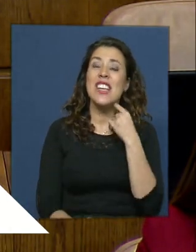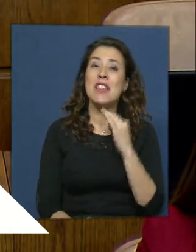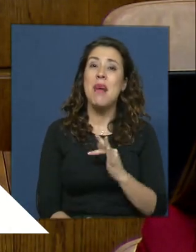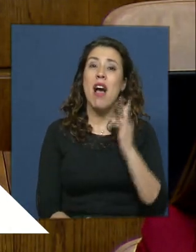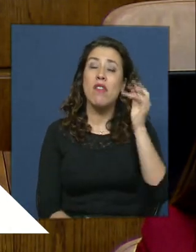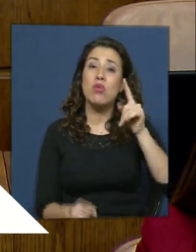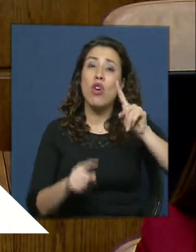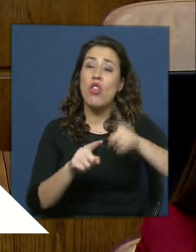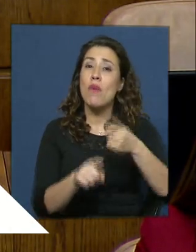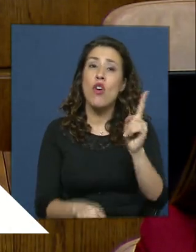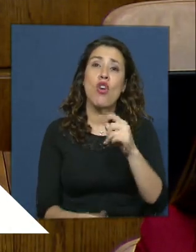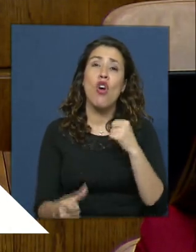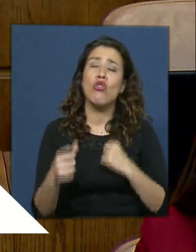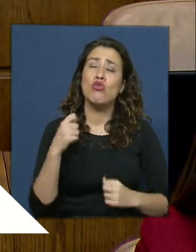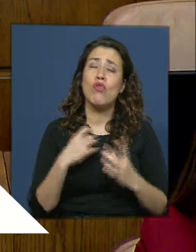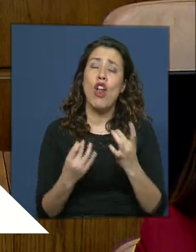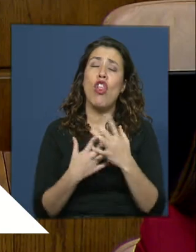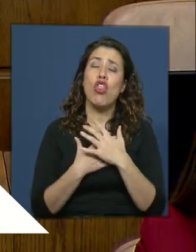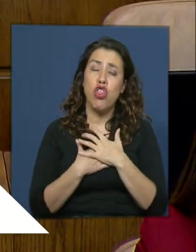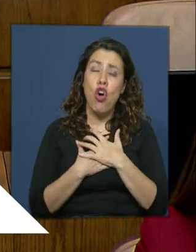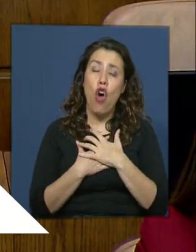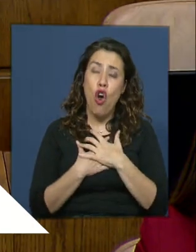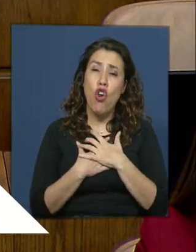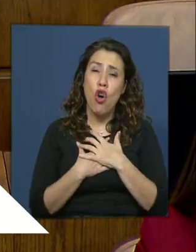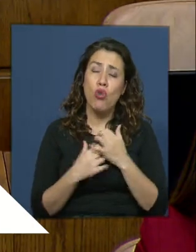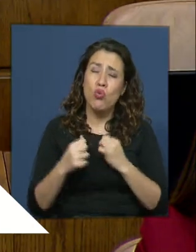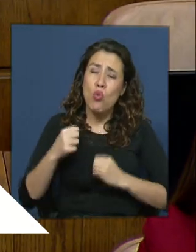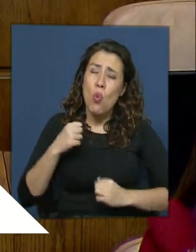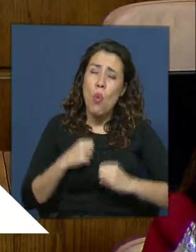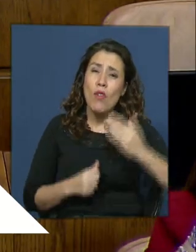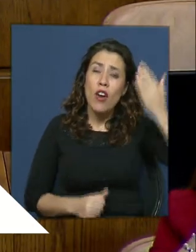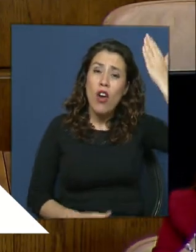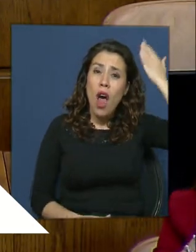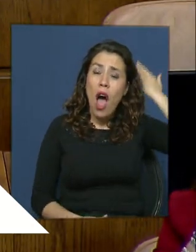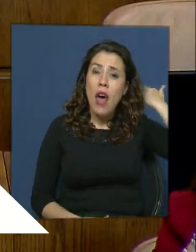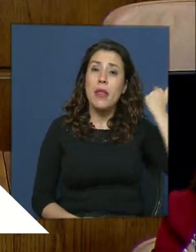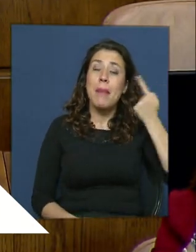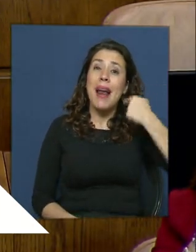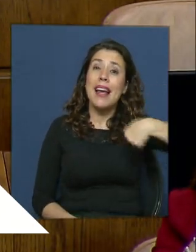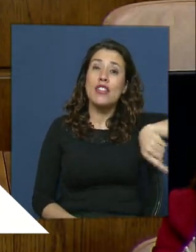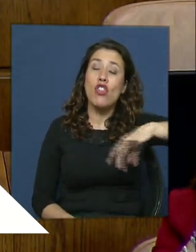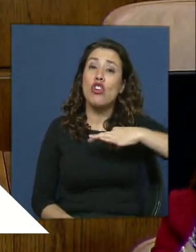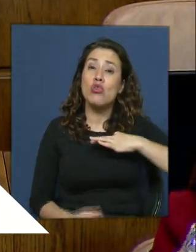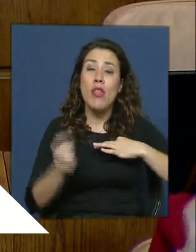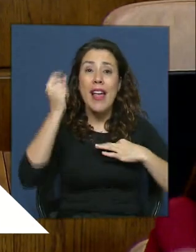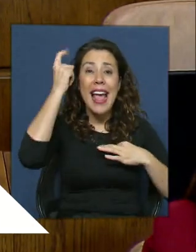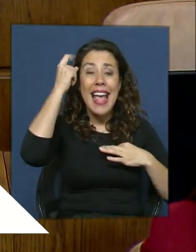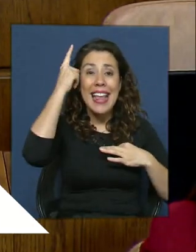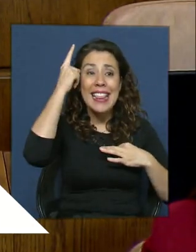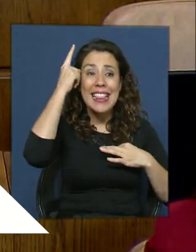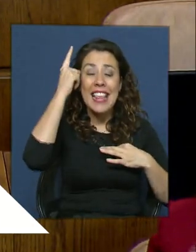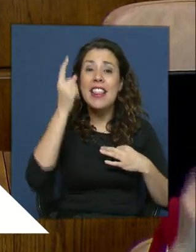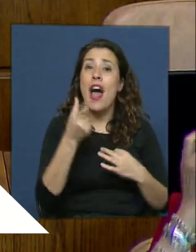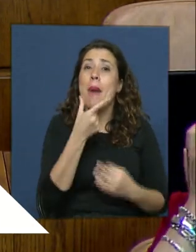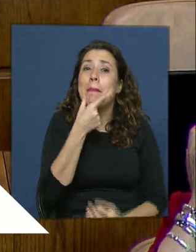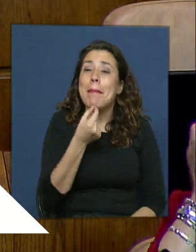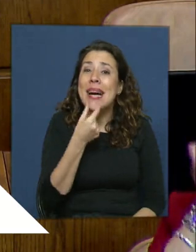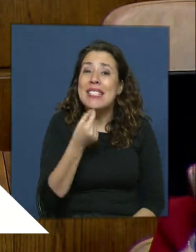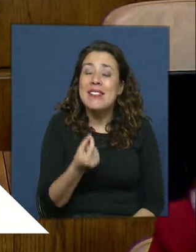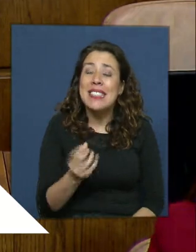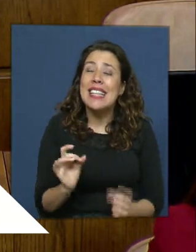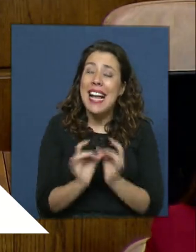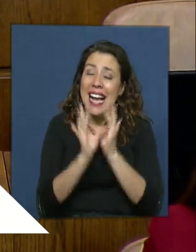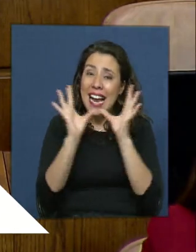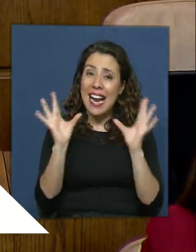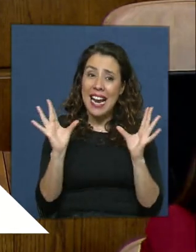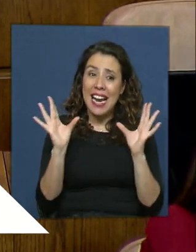vuelvan a sufrir el dolor que ya han sufrido, y esto, para que la ciudadanía lo entienda en forma mejor y más